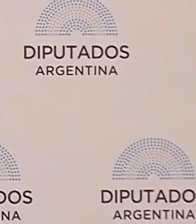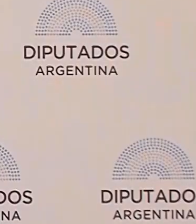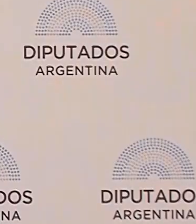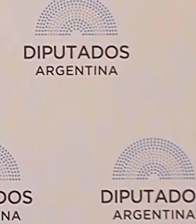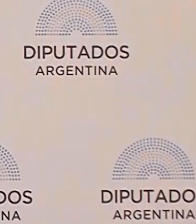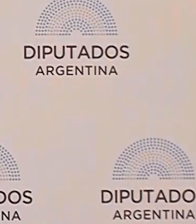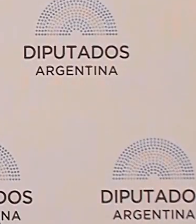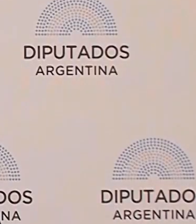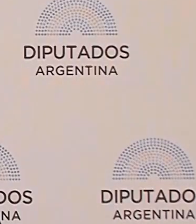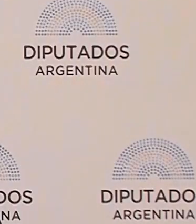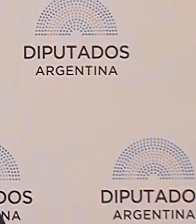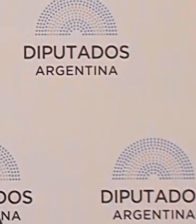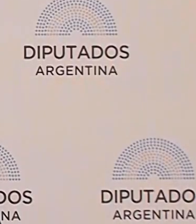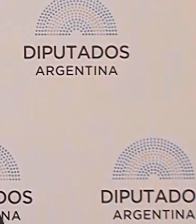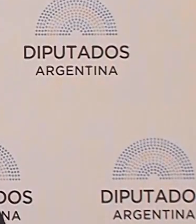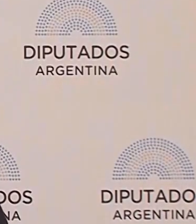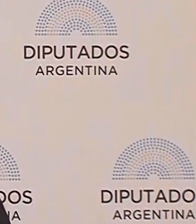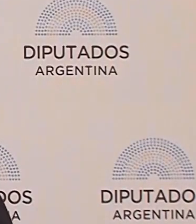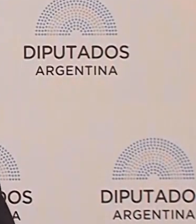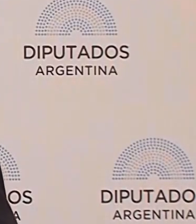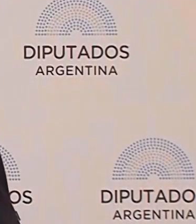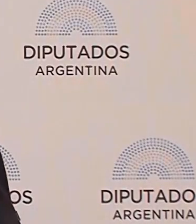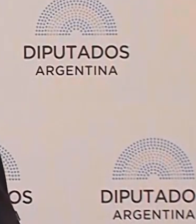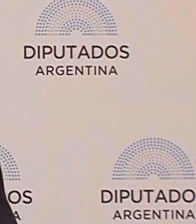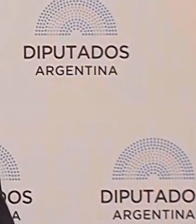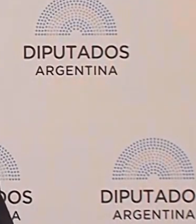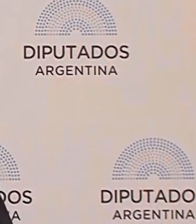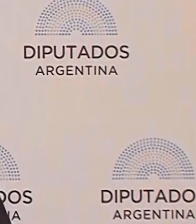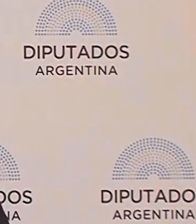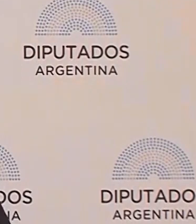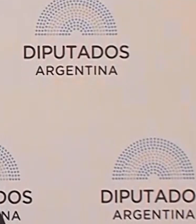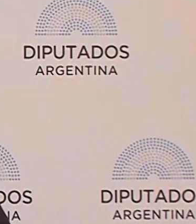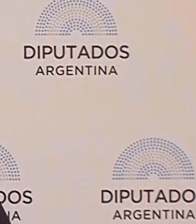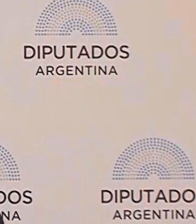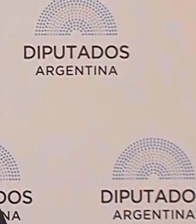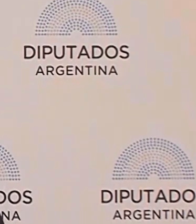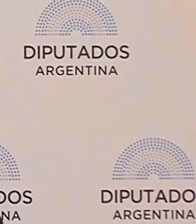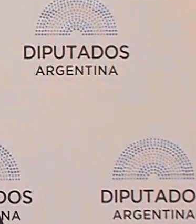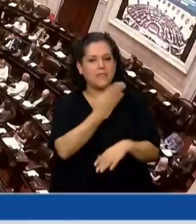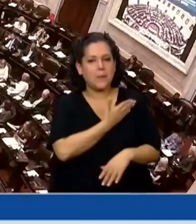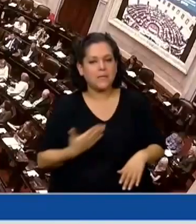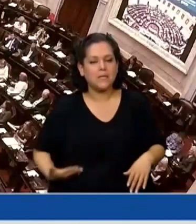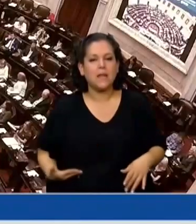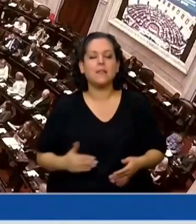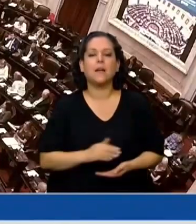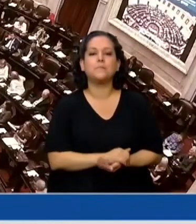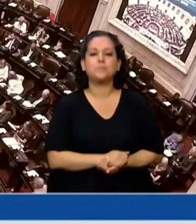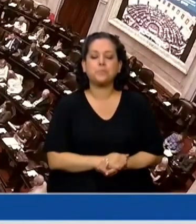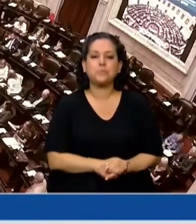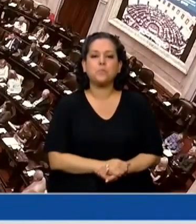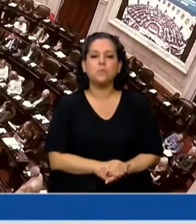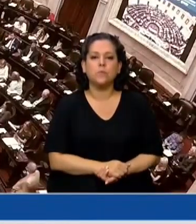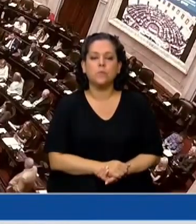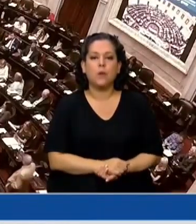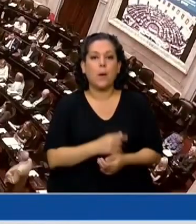Argentina no puede permitir que esto pase en su territorio y ese territorio hoy es la provincia de Santa Fe pero situaciones